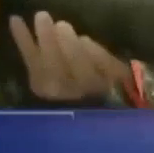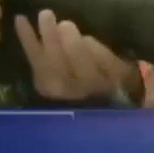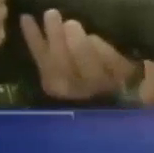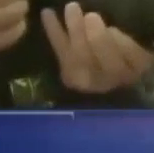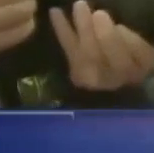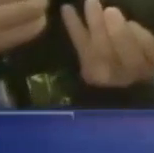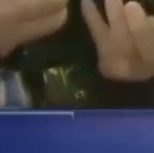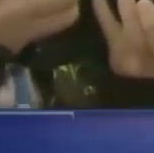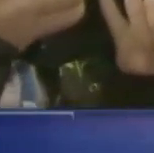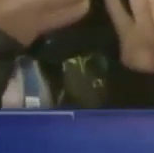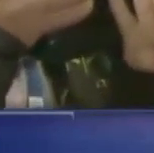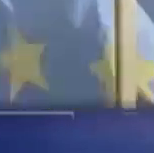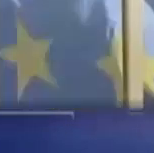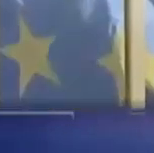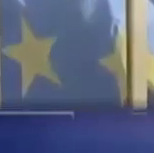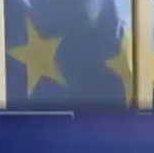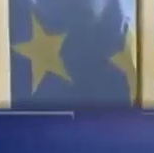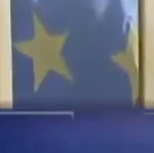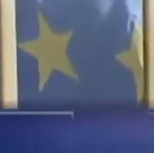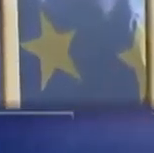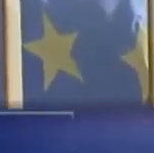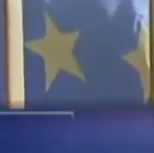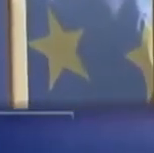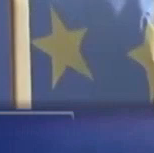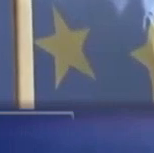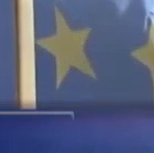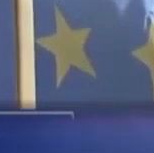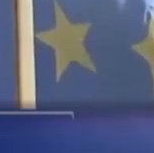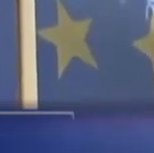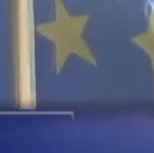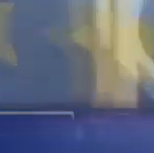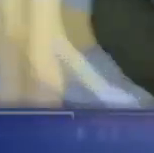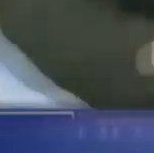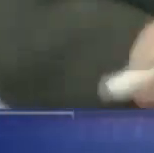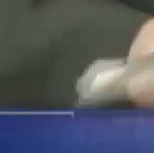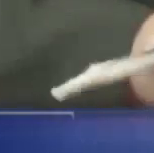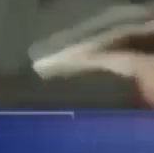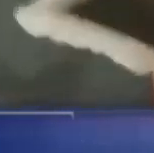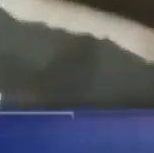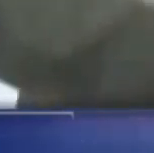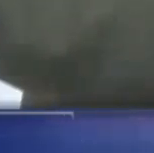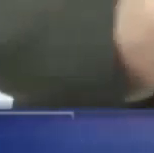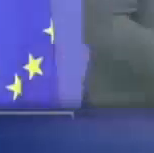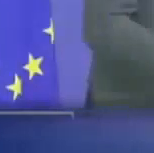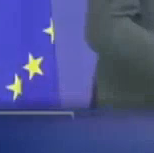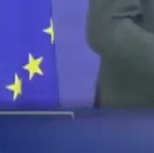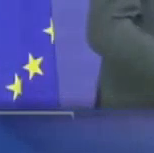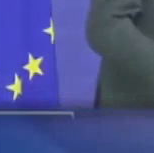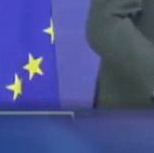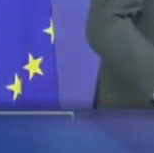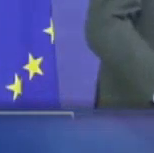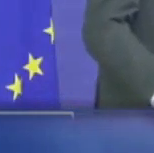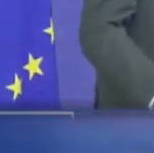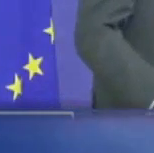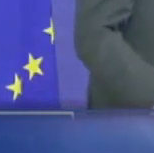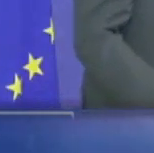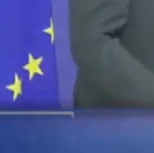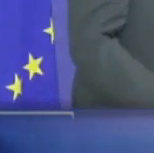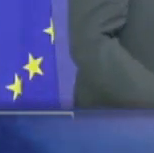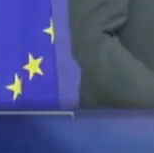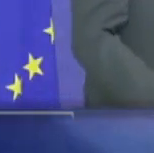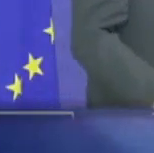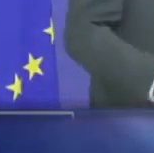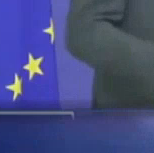Además, Michel Platini, exdirectivo de la FIFA, fue detenido en Francia por una coima millonaria en